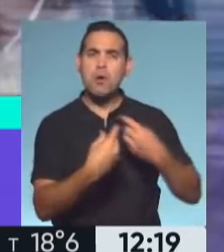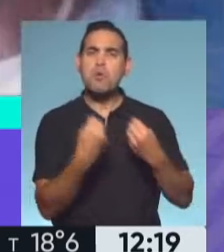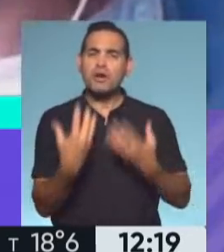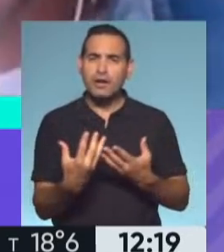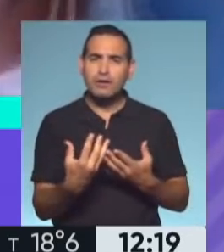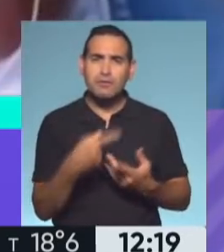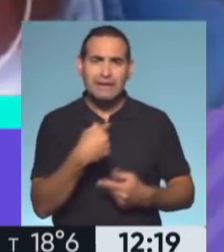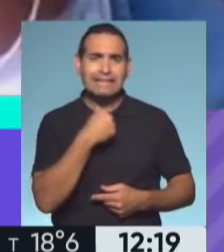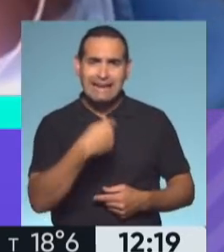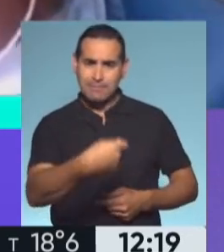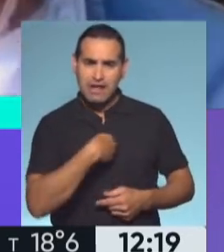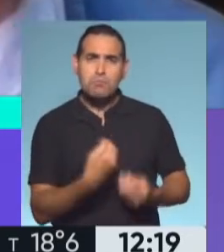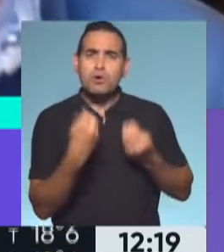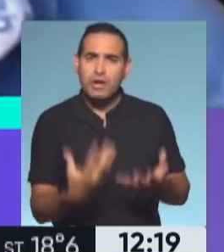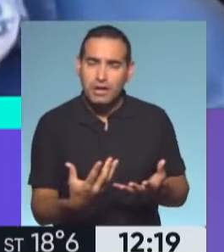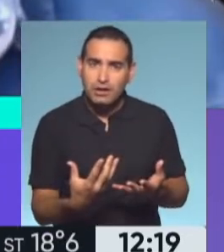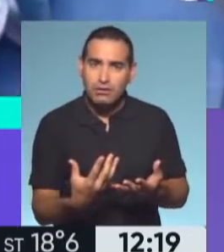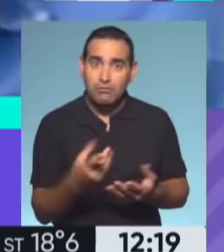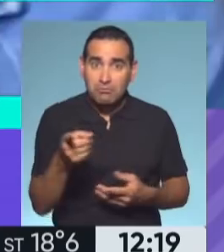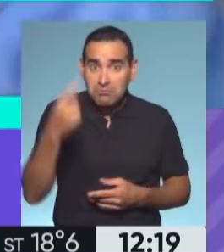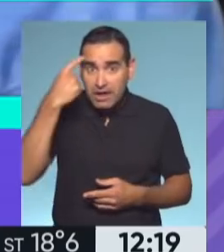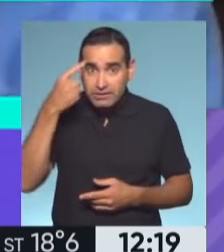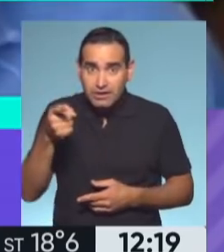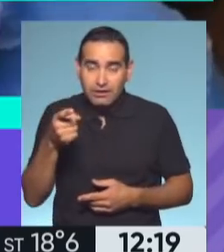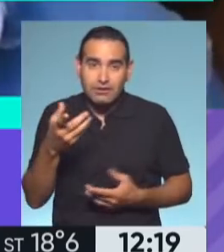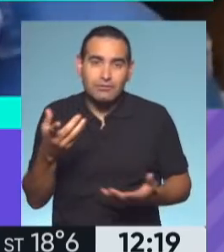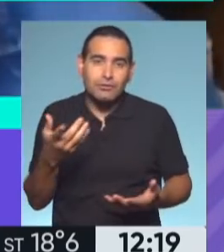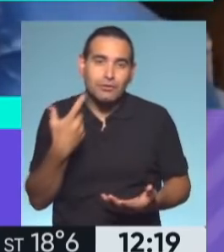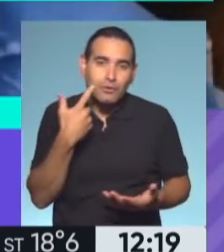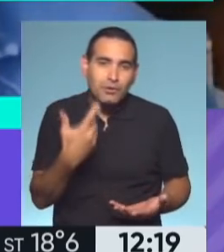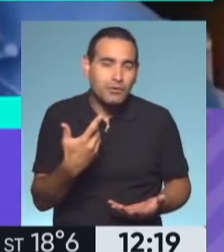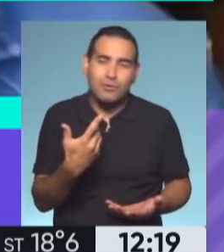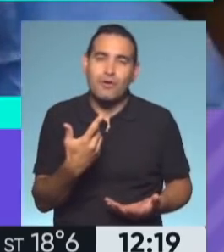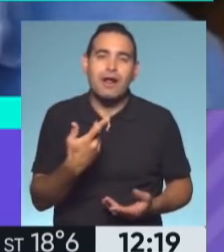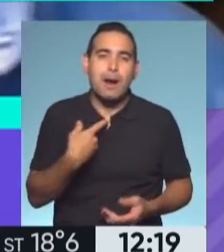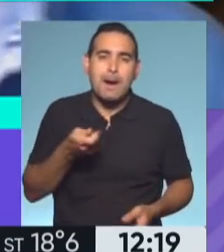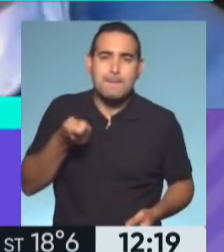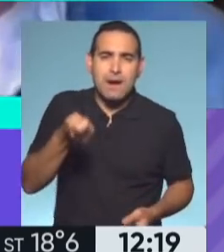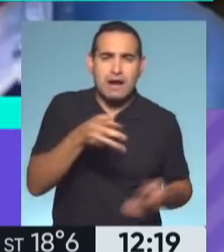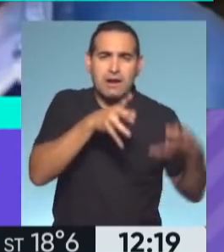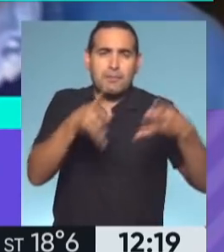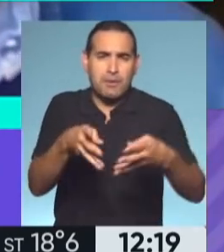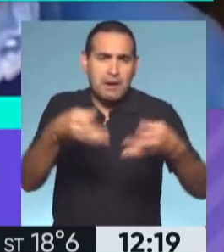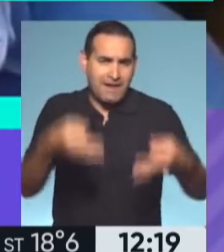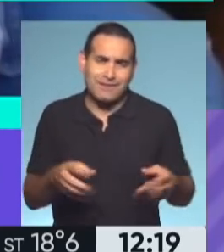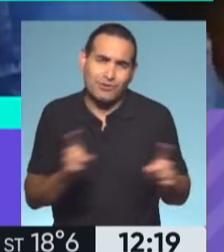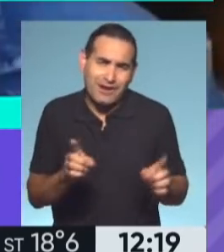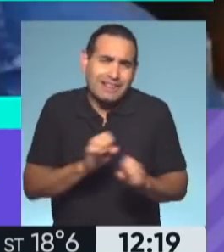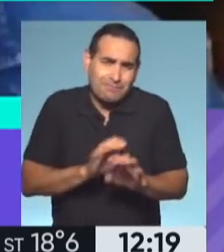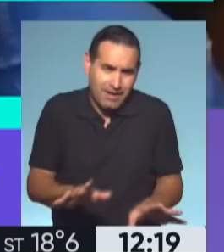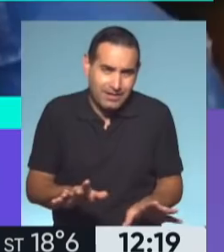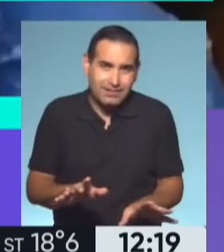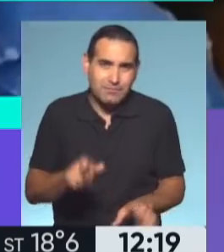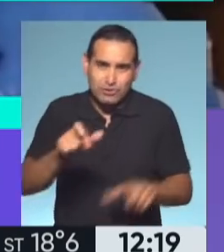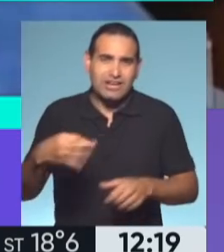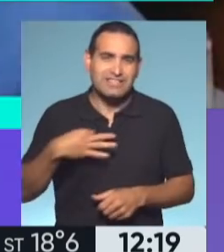nos quieren matar? Etcétera, etcétera. Por supuesto, bajo ningún punto se puede justificar el ataque a ese civil. Bajo ningún punto. Pero es